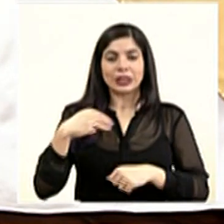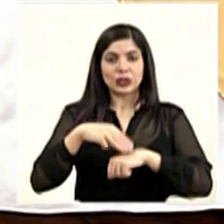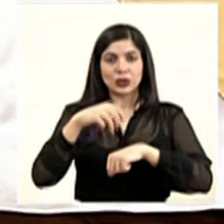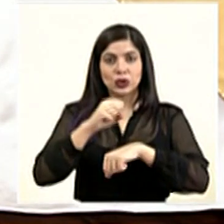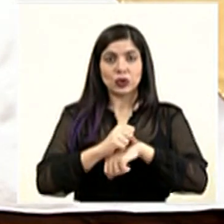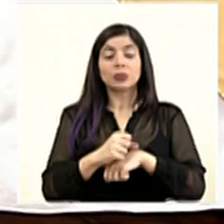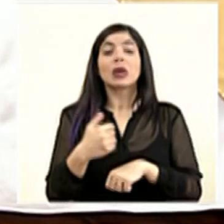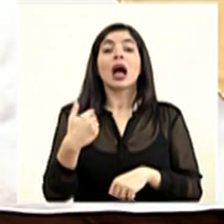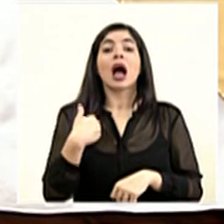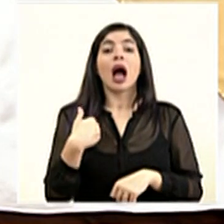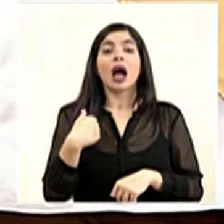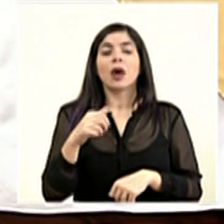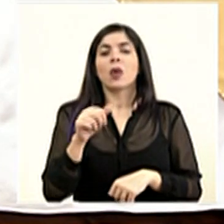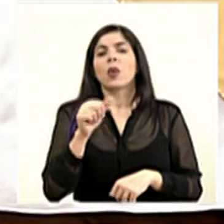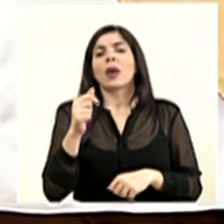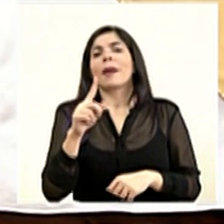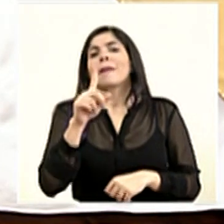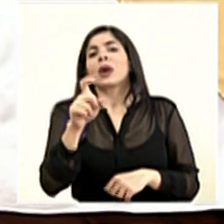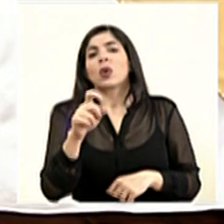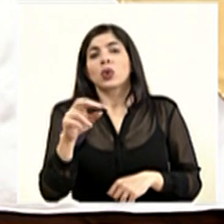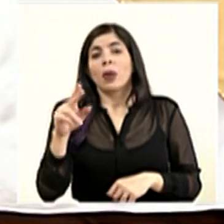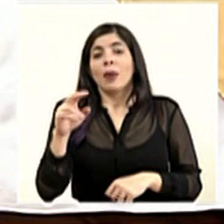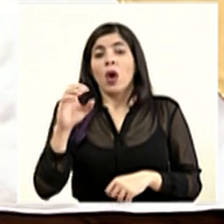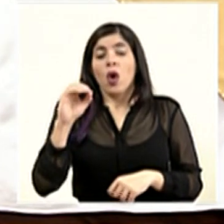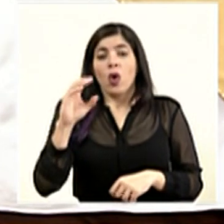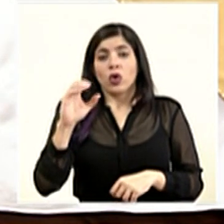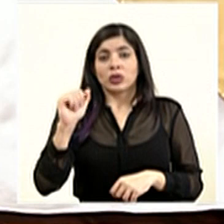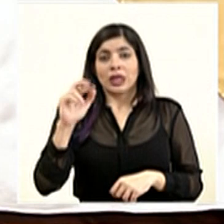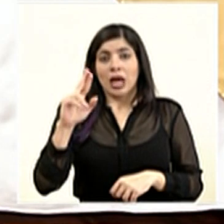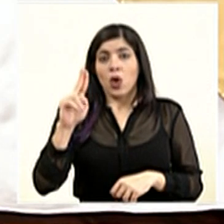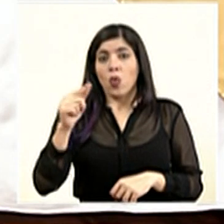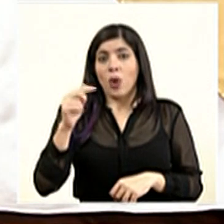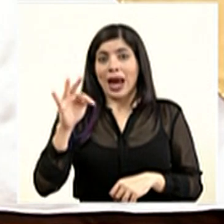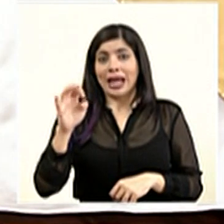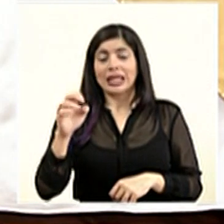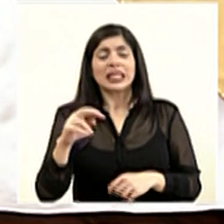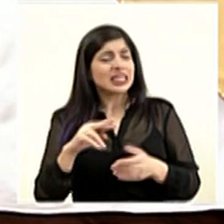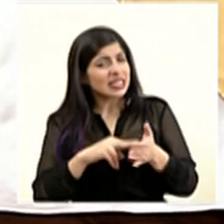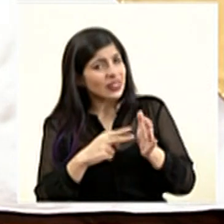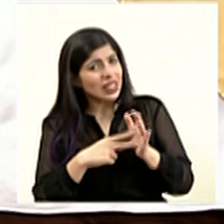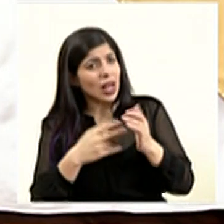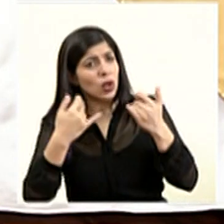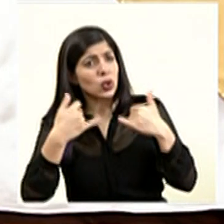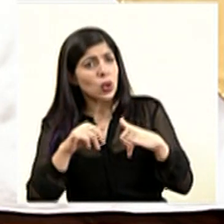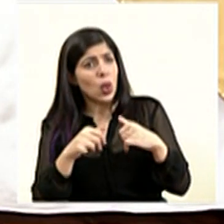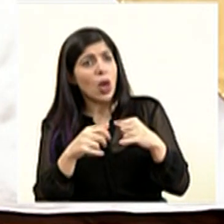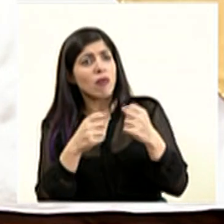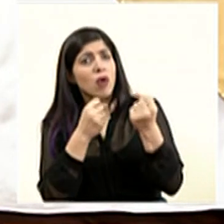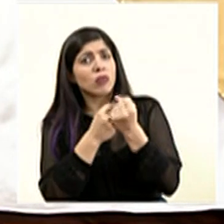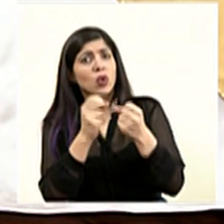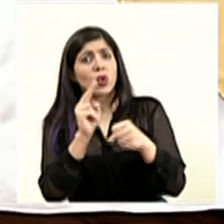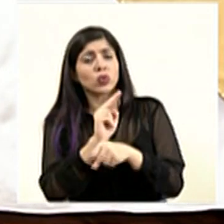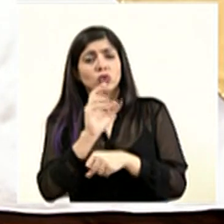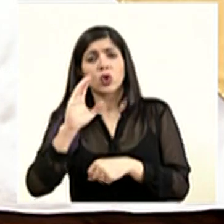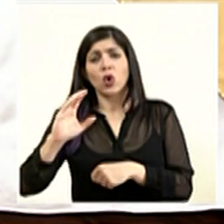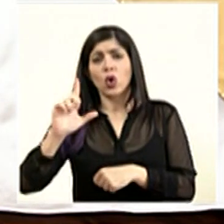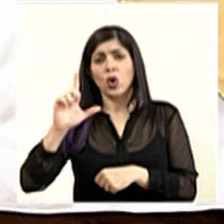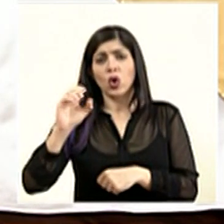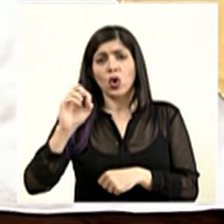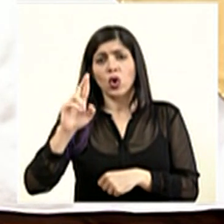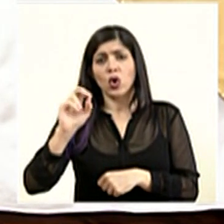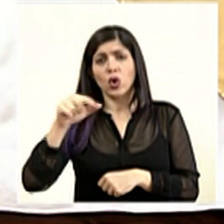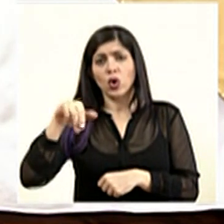Soto. Tenemos una repregunta del colega Óscar Ugarte. ¿Se sigue apostando por el uso de cloroquina